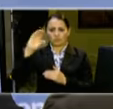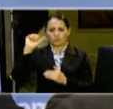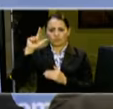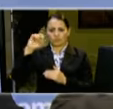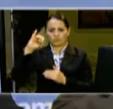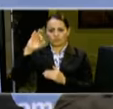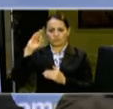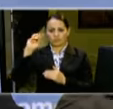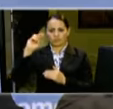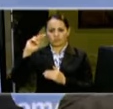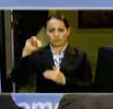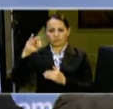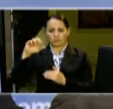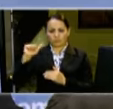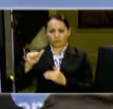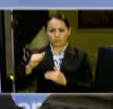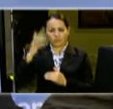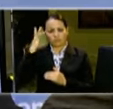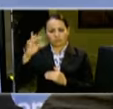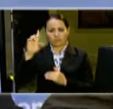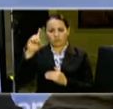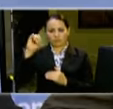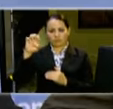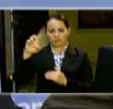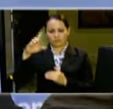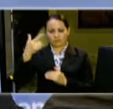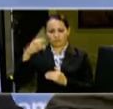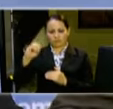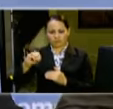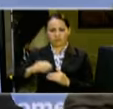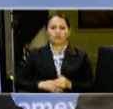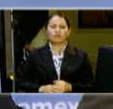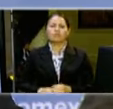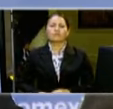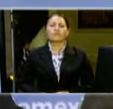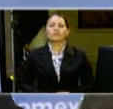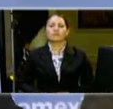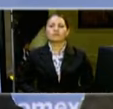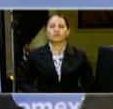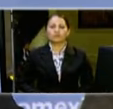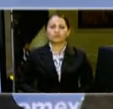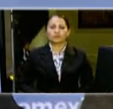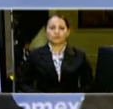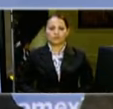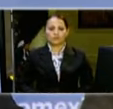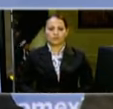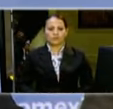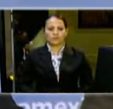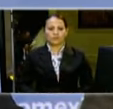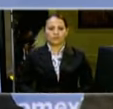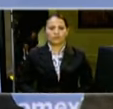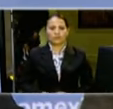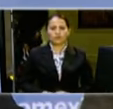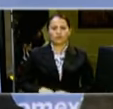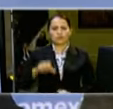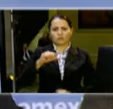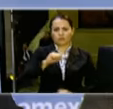y candidato a doctor en Ciencia Política y Relaciones Internacionales por la misma universidad. Su email